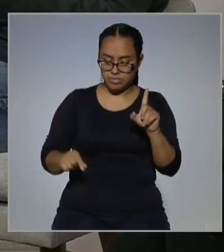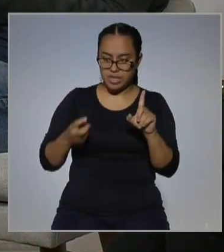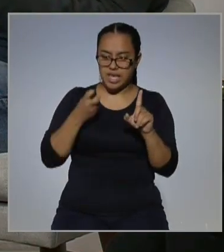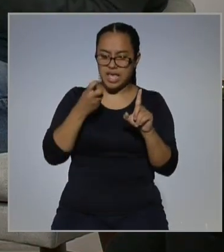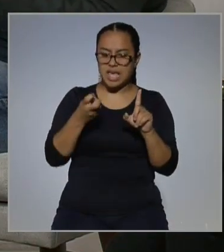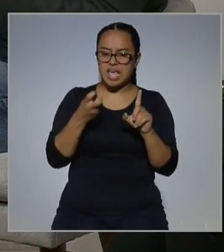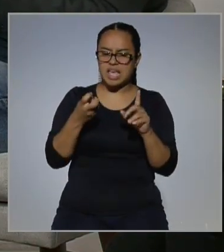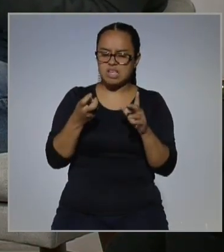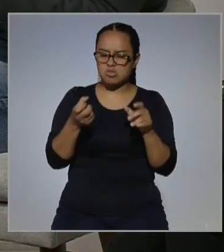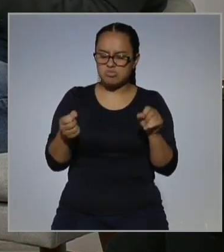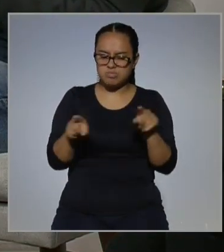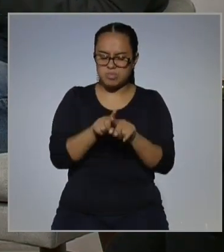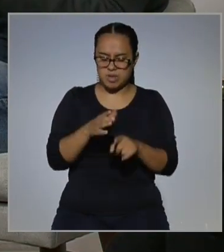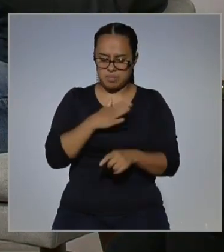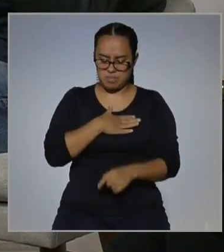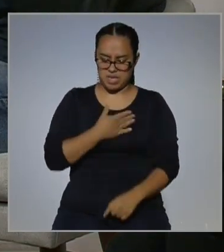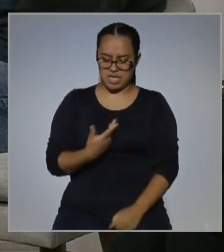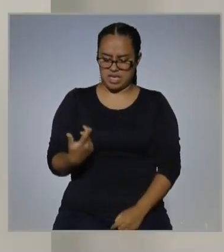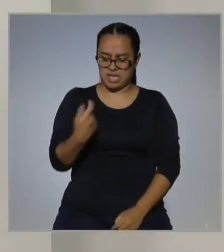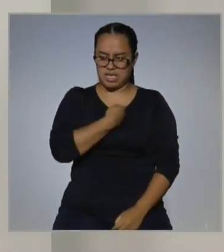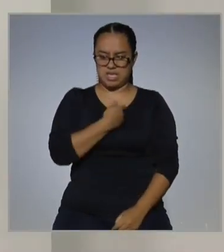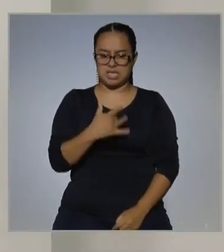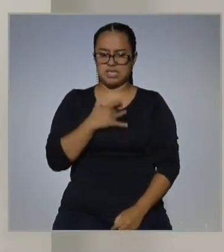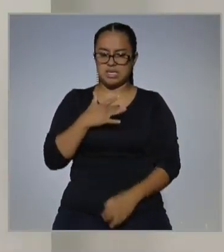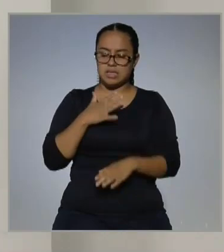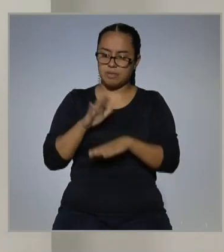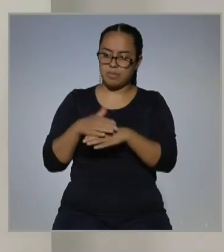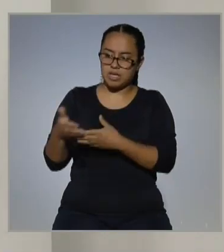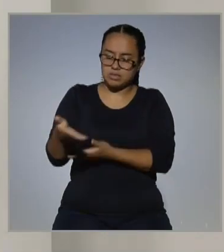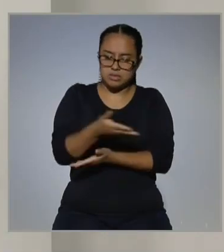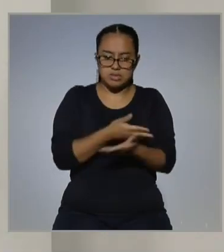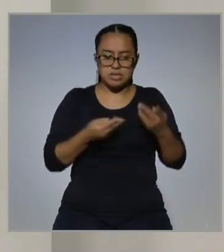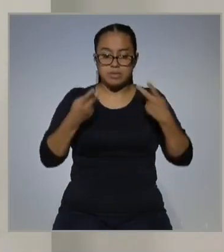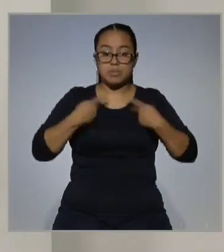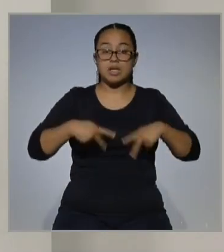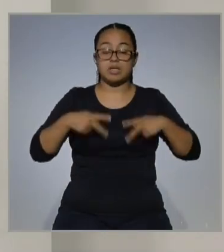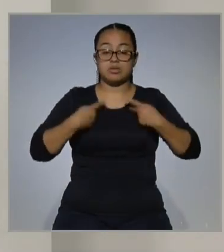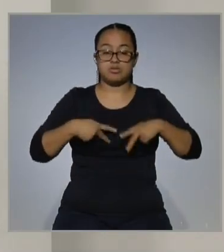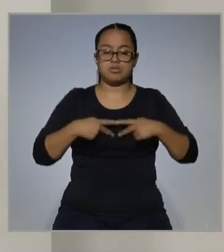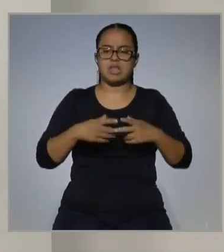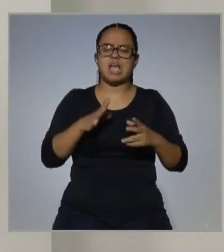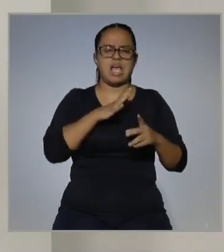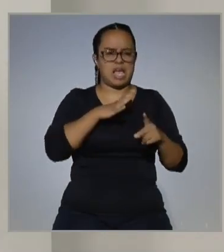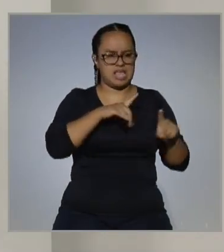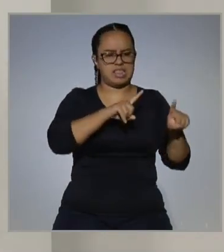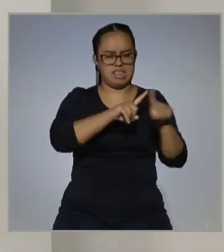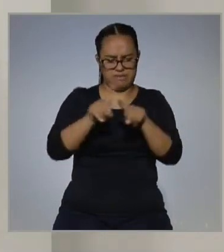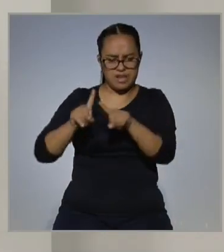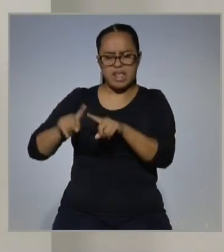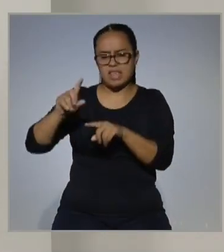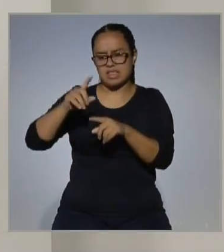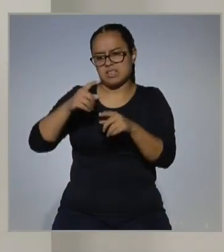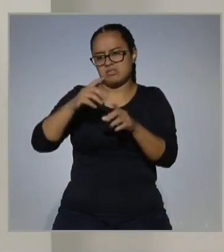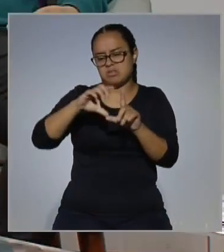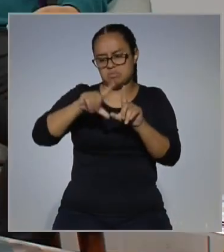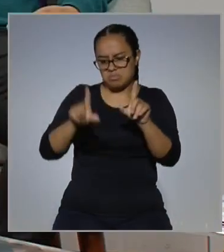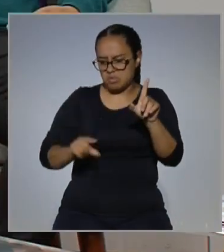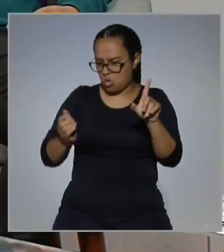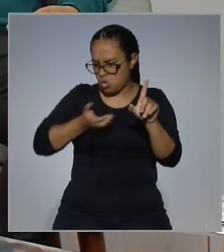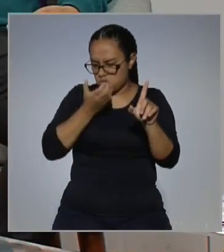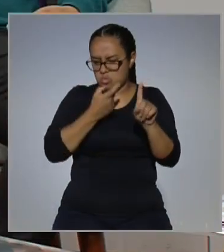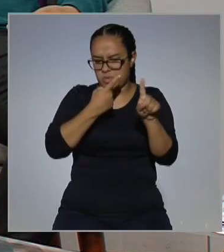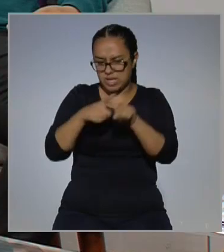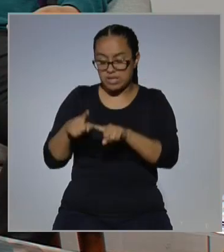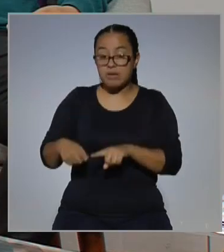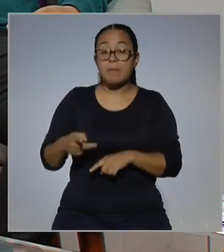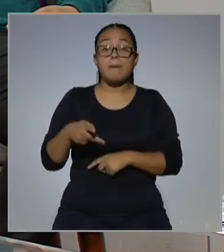pega con esa identidad compartida por todos, dentro de la diversidad de la cual hemos hablado, pero que